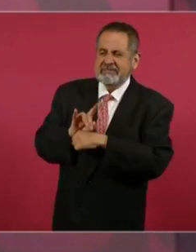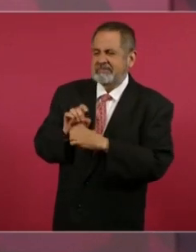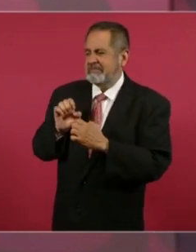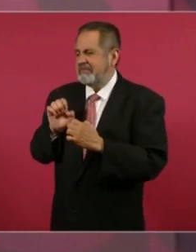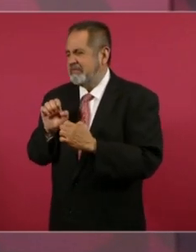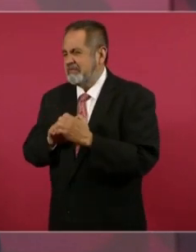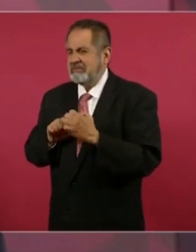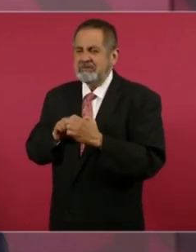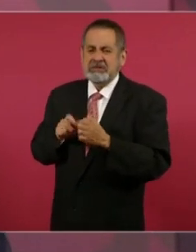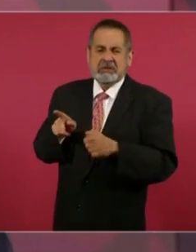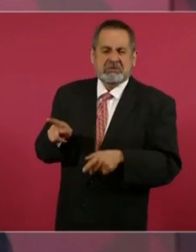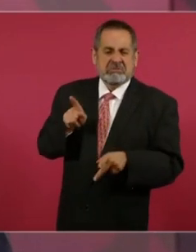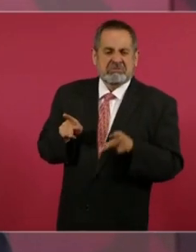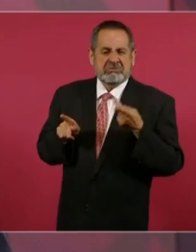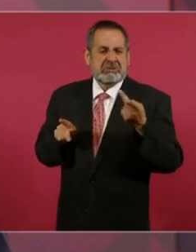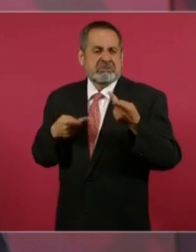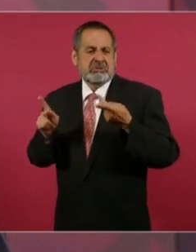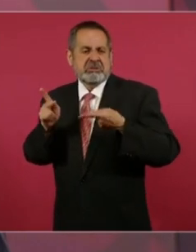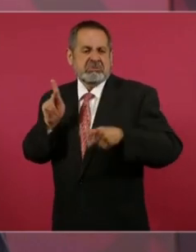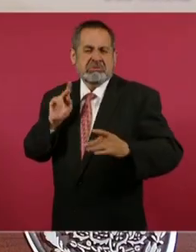era Porfirio Díaz.